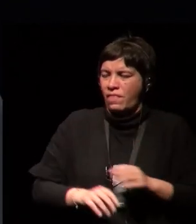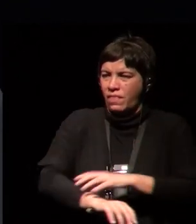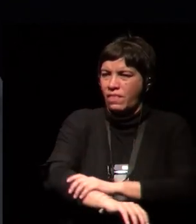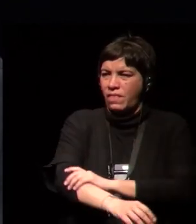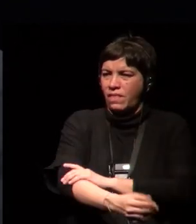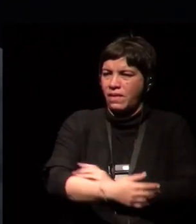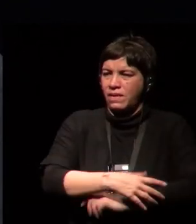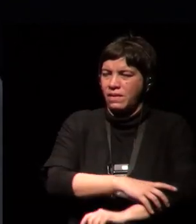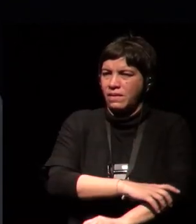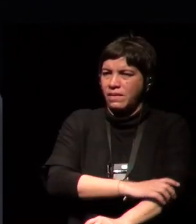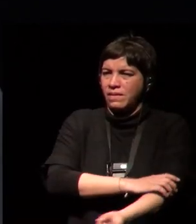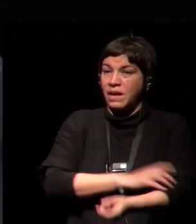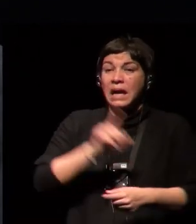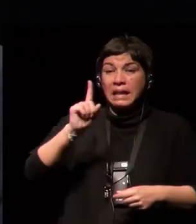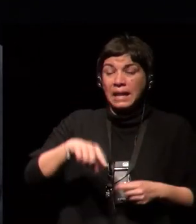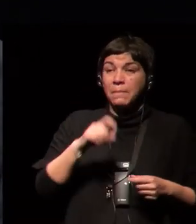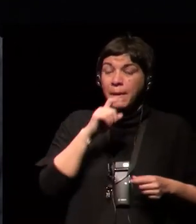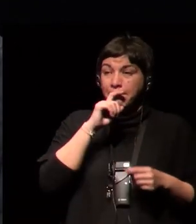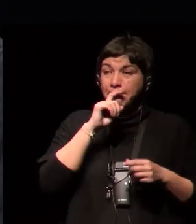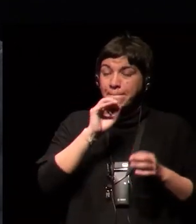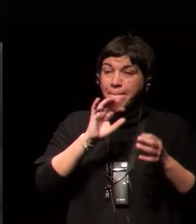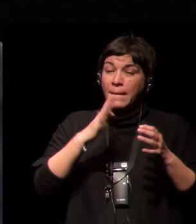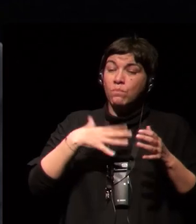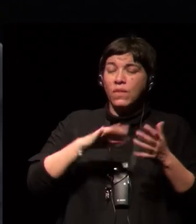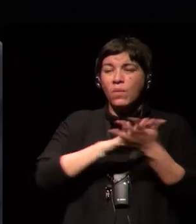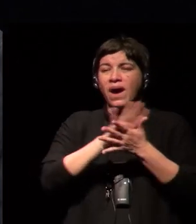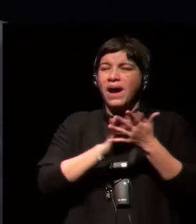también hablar de los cinco cambios, ámbitos de cambio.